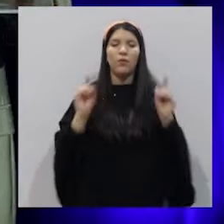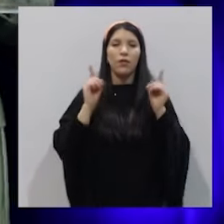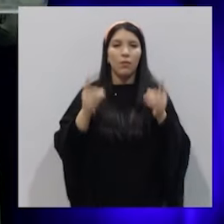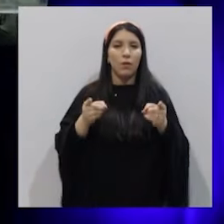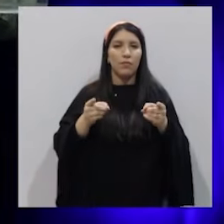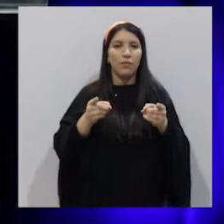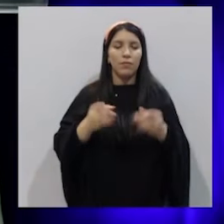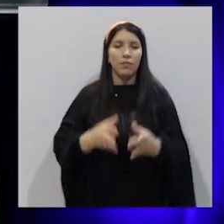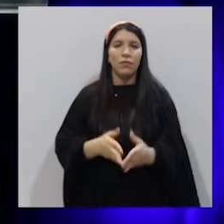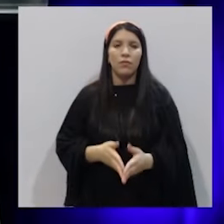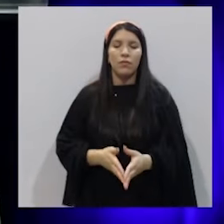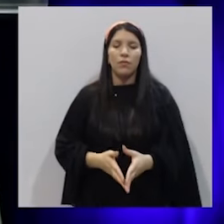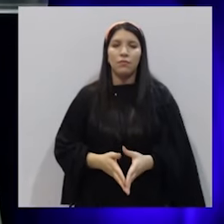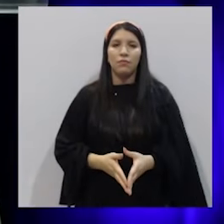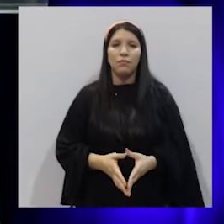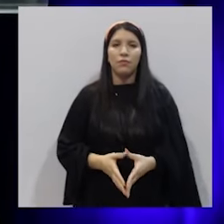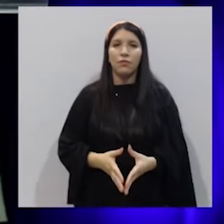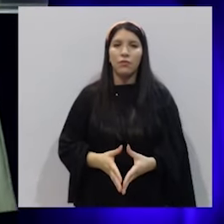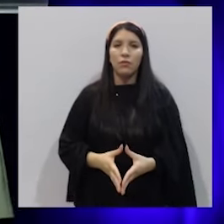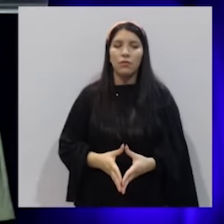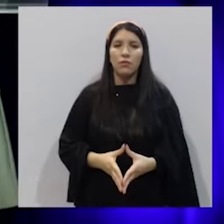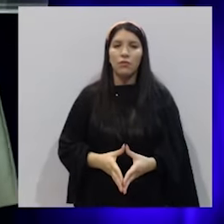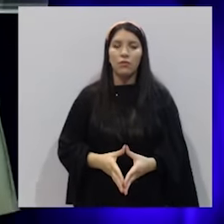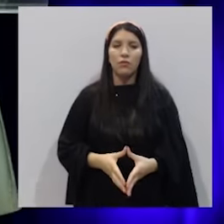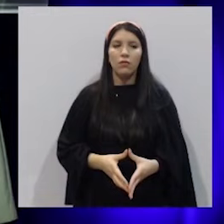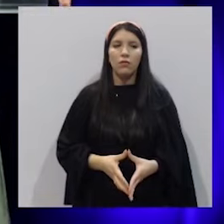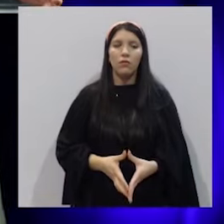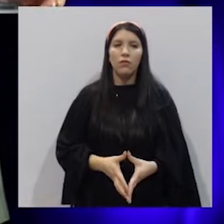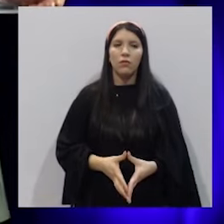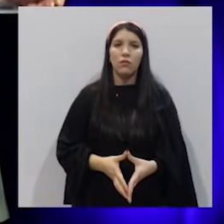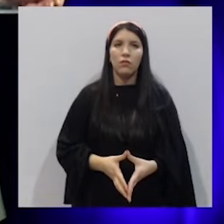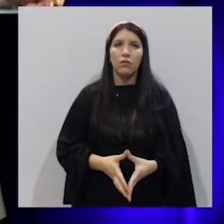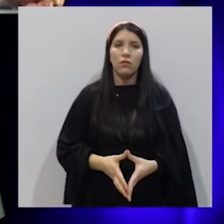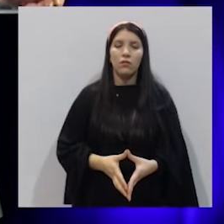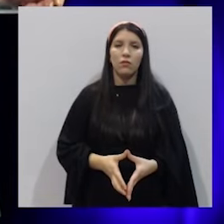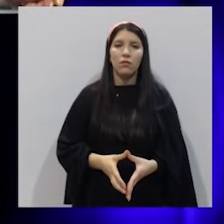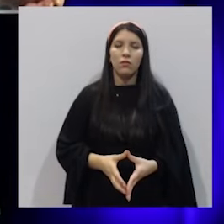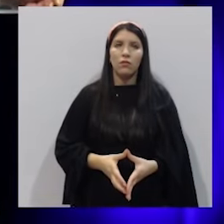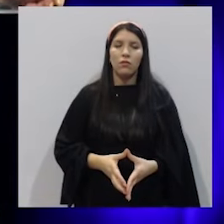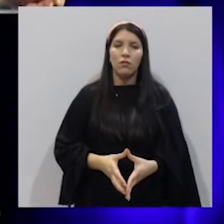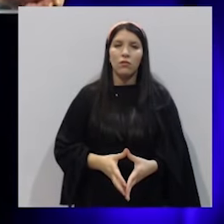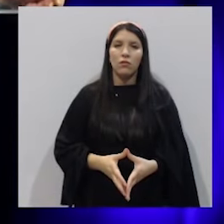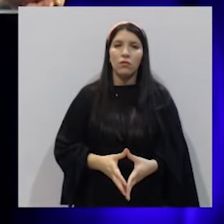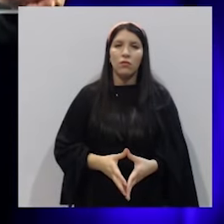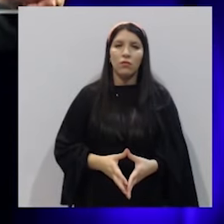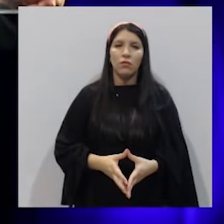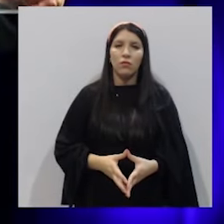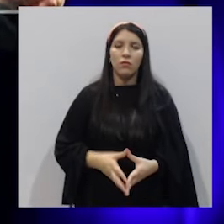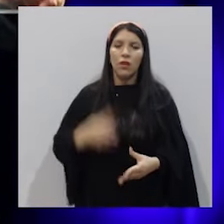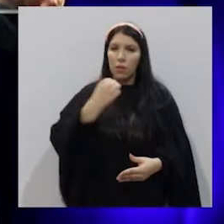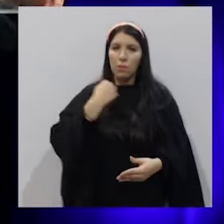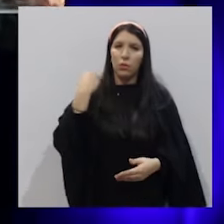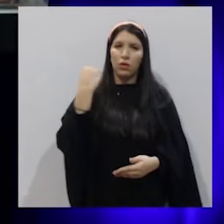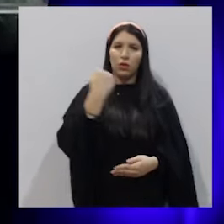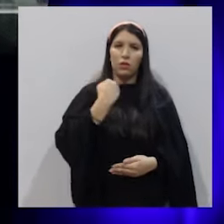hay consecuencias y salimos del territorio de la bendición de dios son características tan simple y